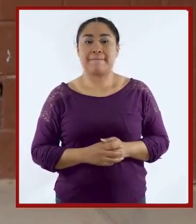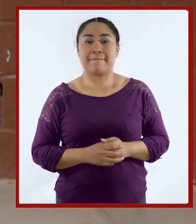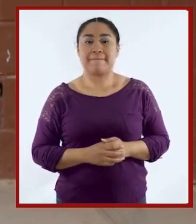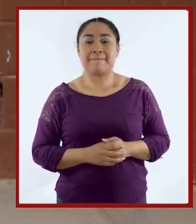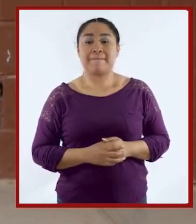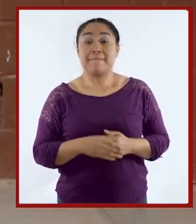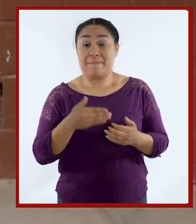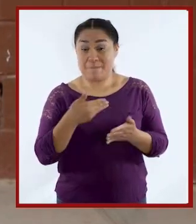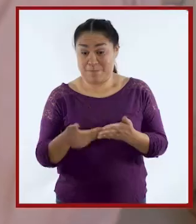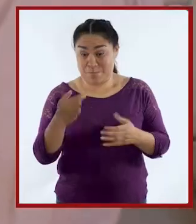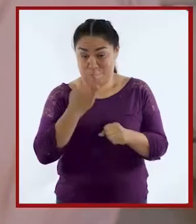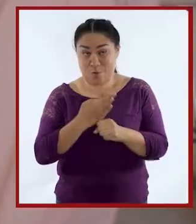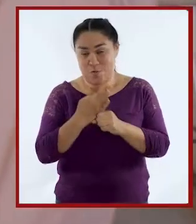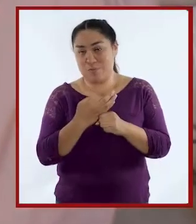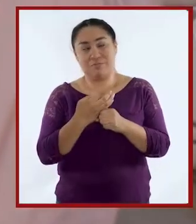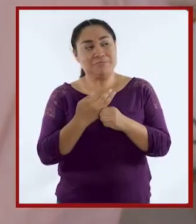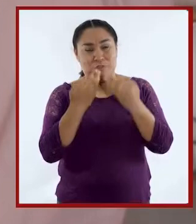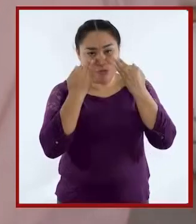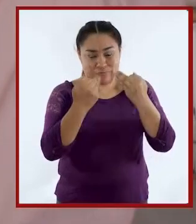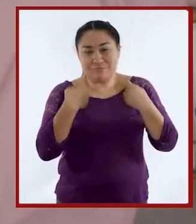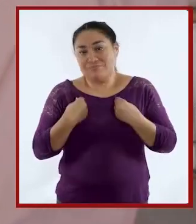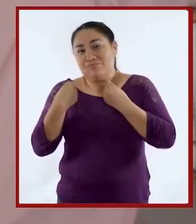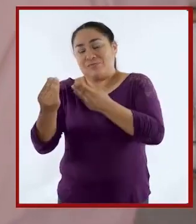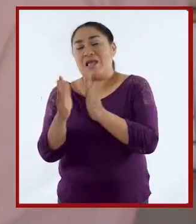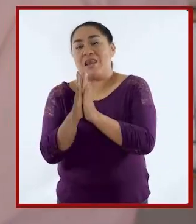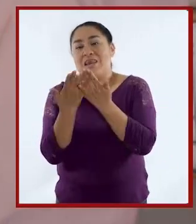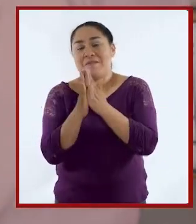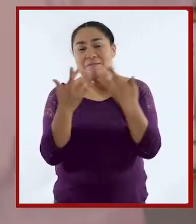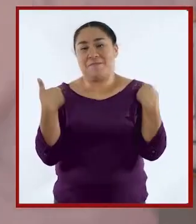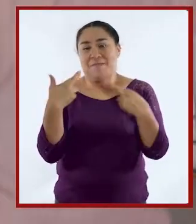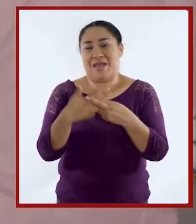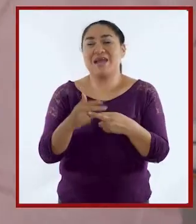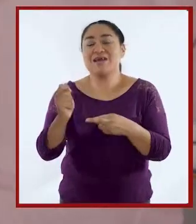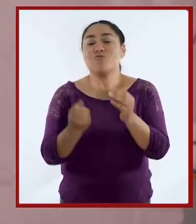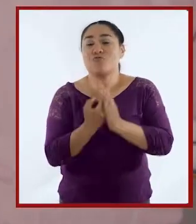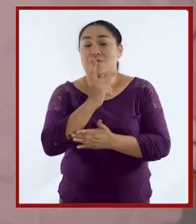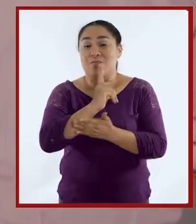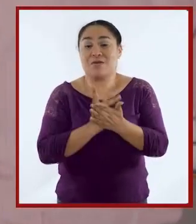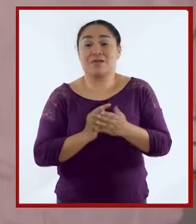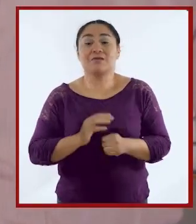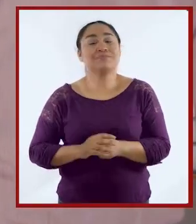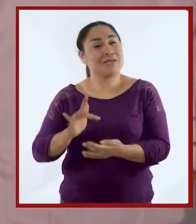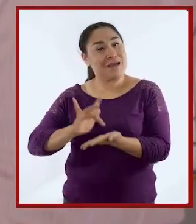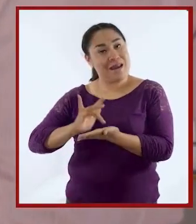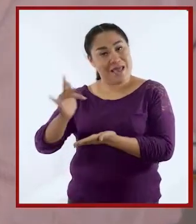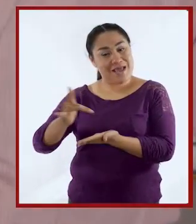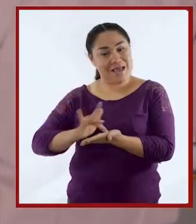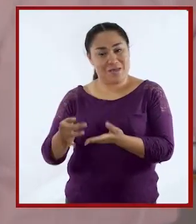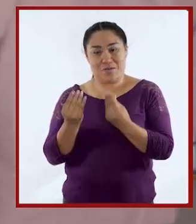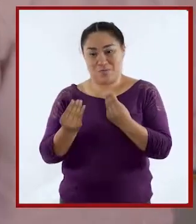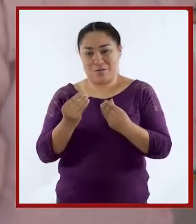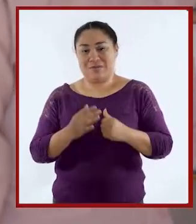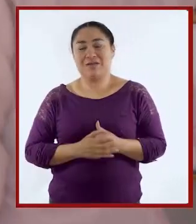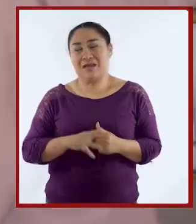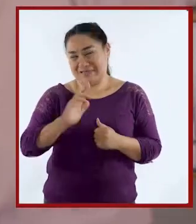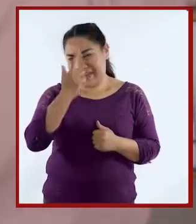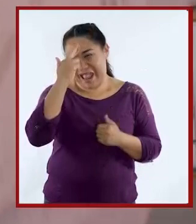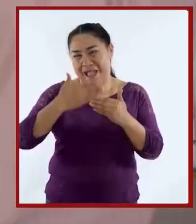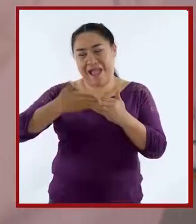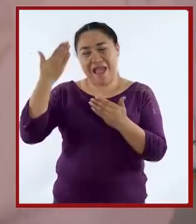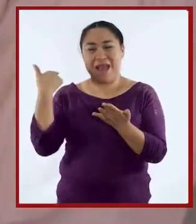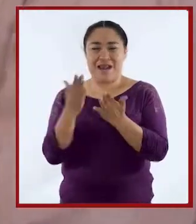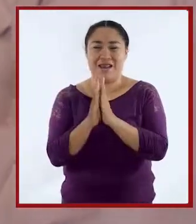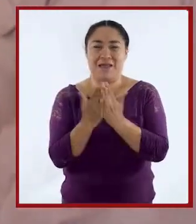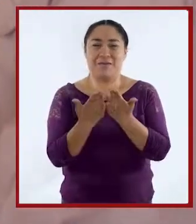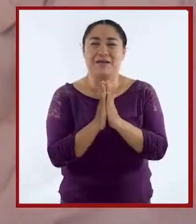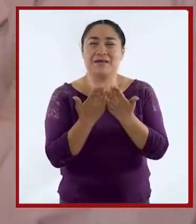Bueno, delante de ustedes le vamos a hacer una entrega de unos libros a la maestra con los nuevos programas. Maestra. Muchas gracias, profesor. Sí, ya ve que los